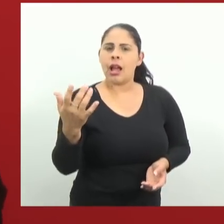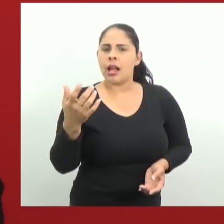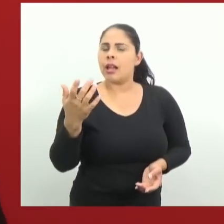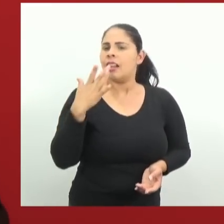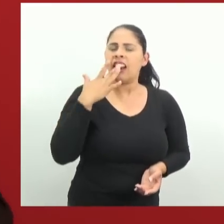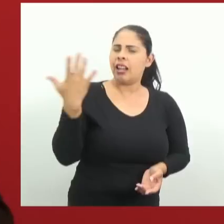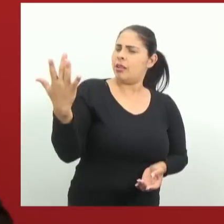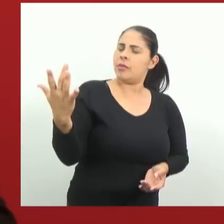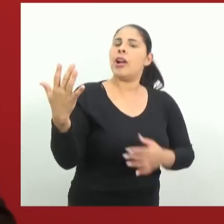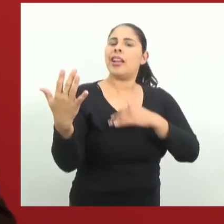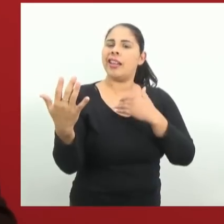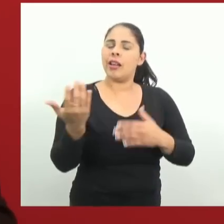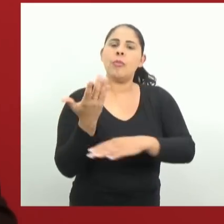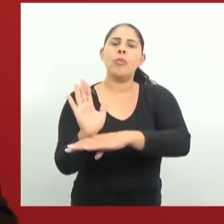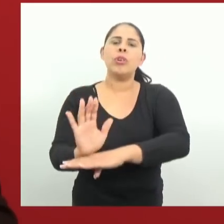en los cielos.